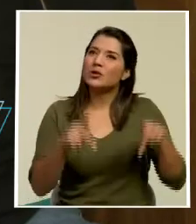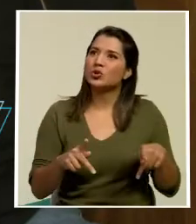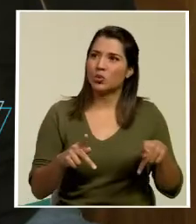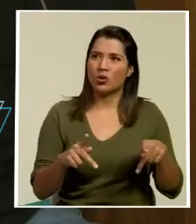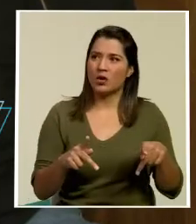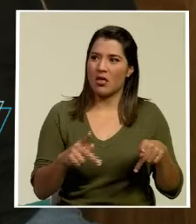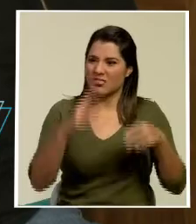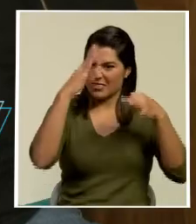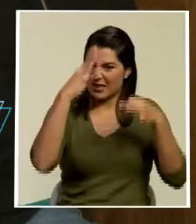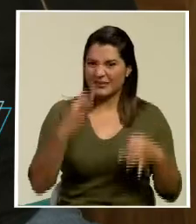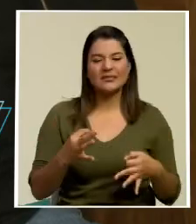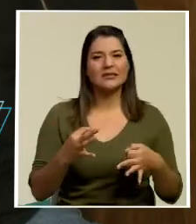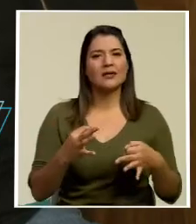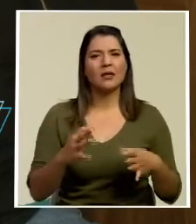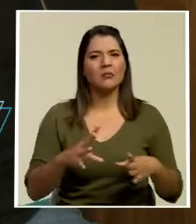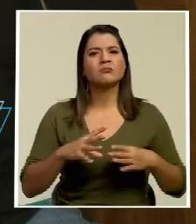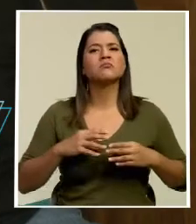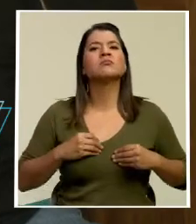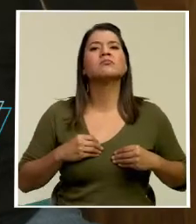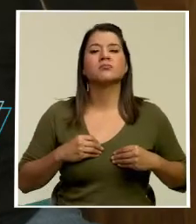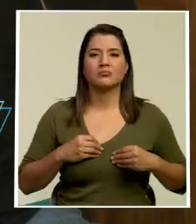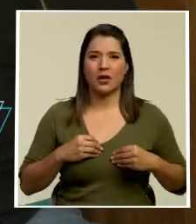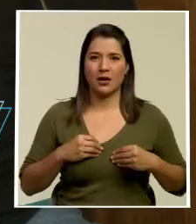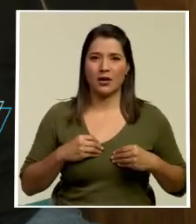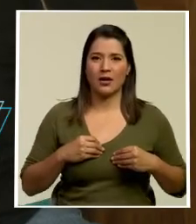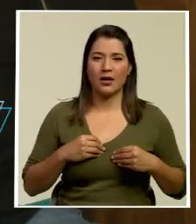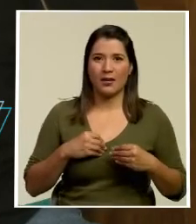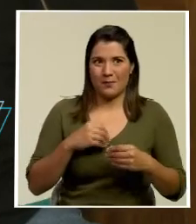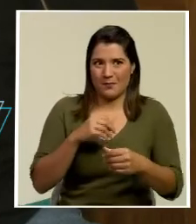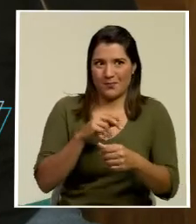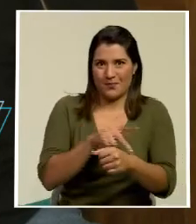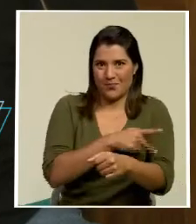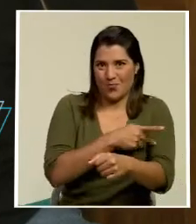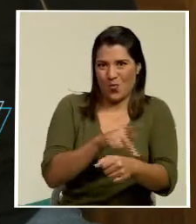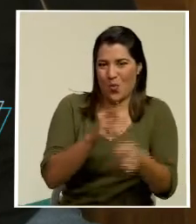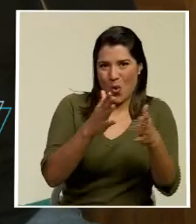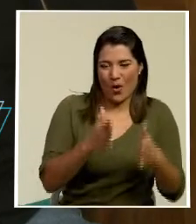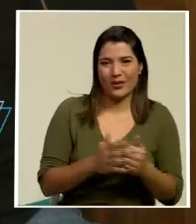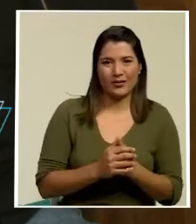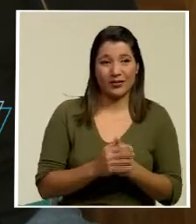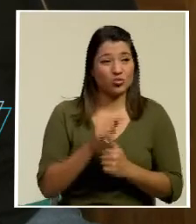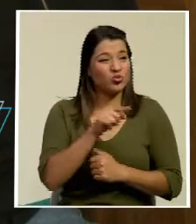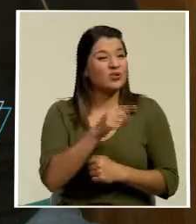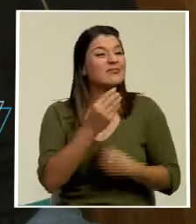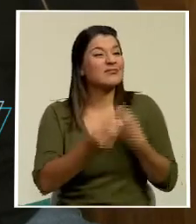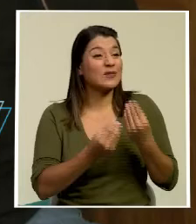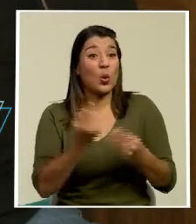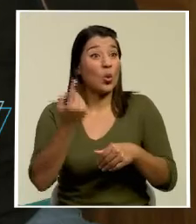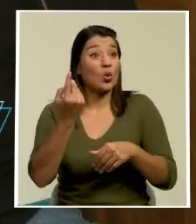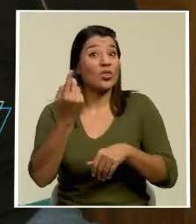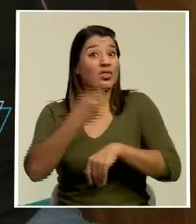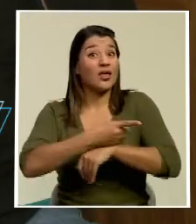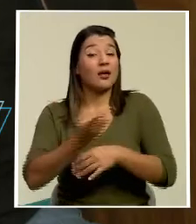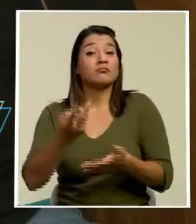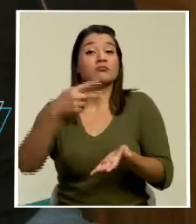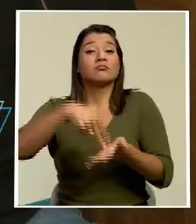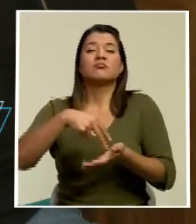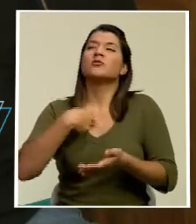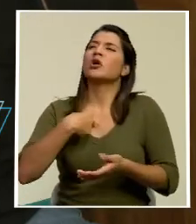poeta? ¿Cómo fue en tu caso? Un día te levantaste y dijiste, me voy a dedicar a la poesía.